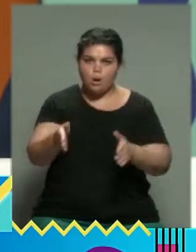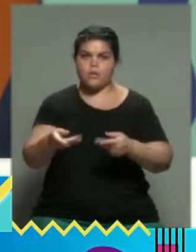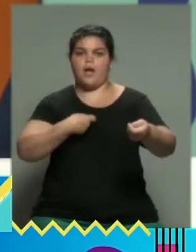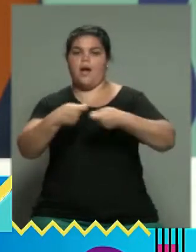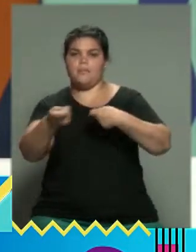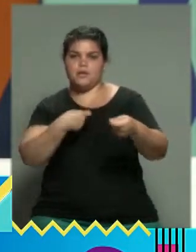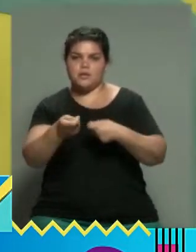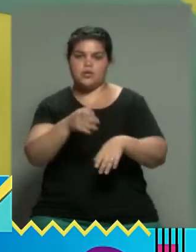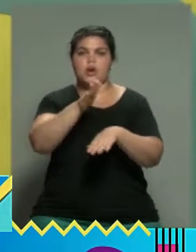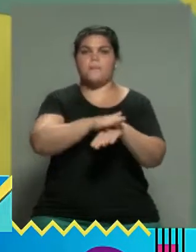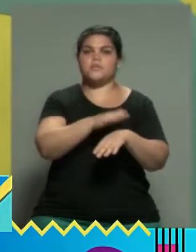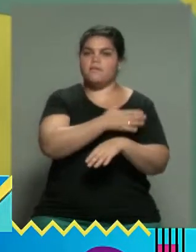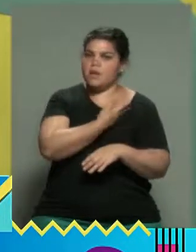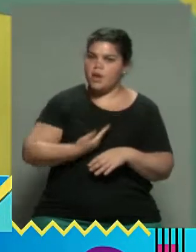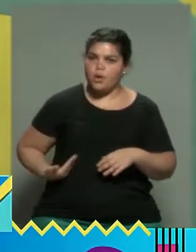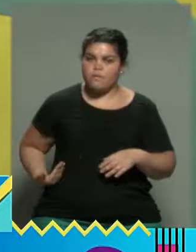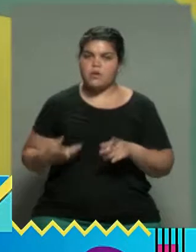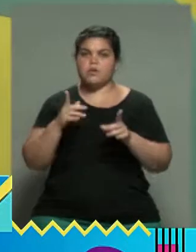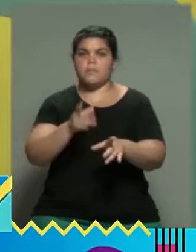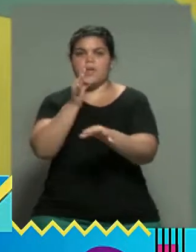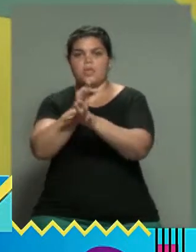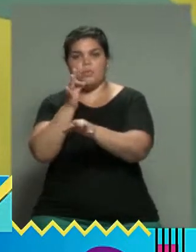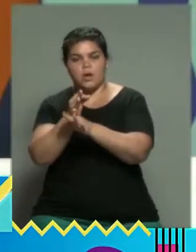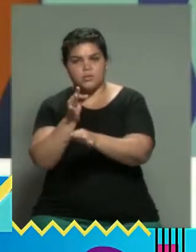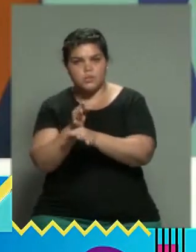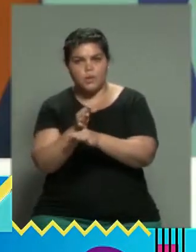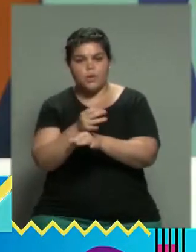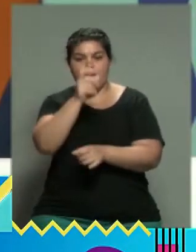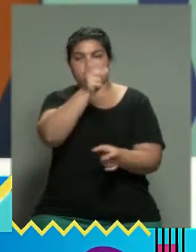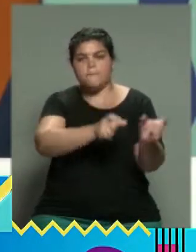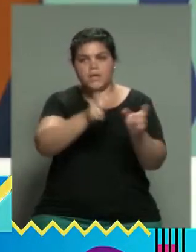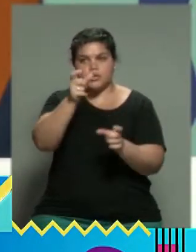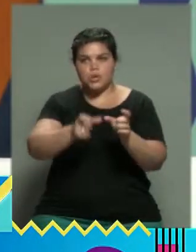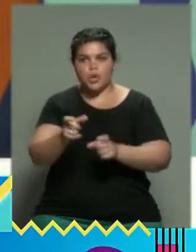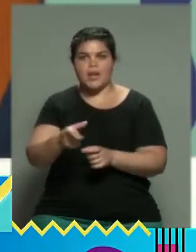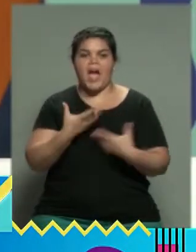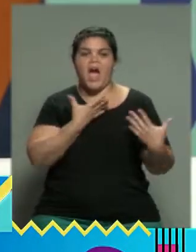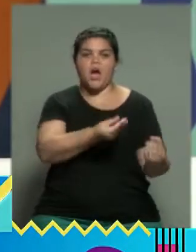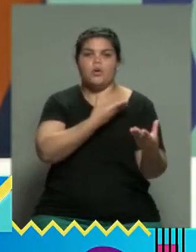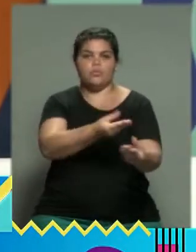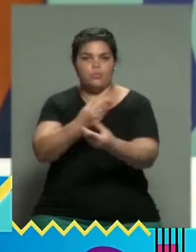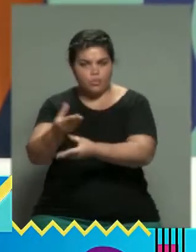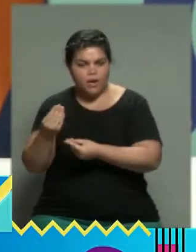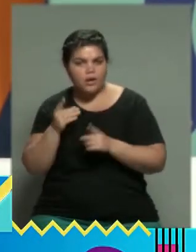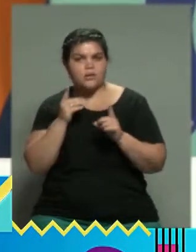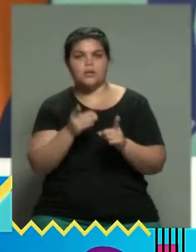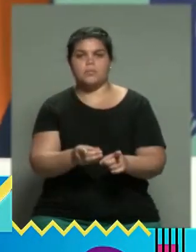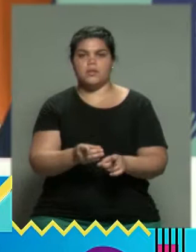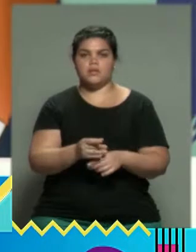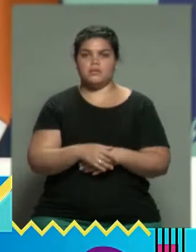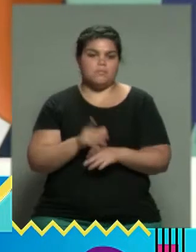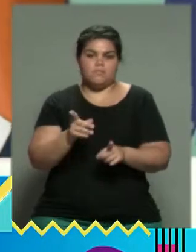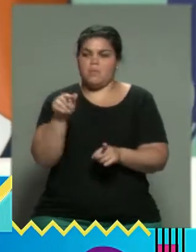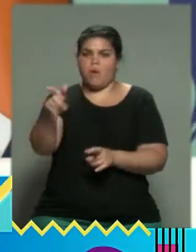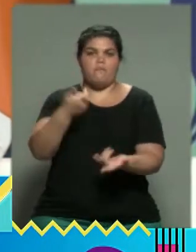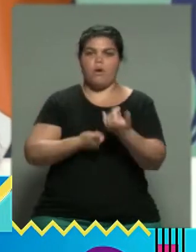responsabilidad del Estado, de educación de la gente, del ser solidario, de esto, de que